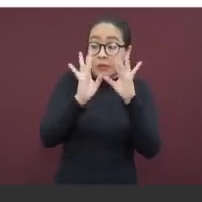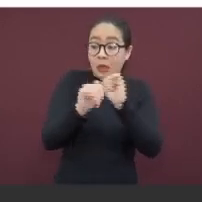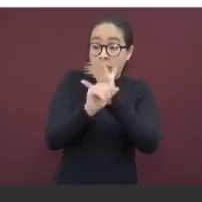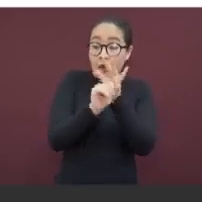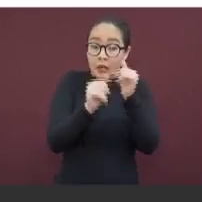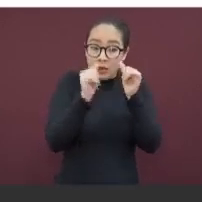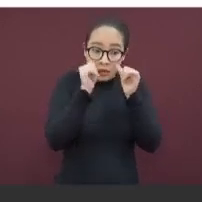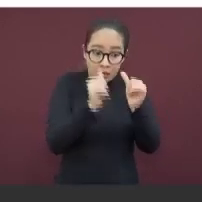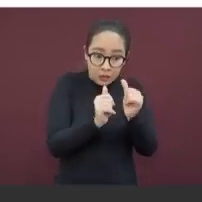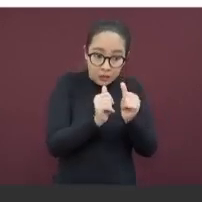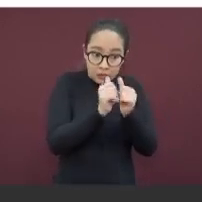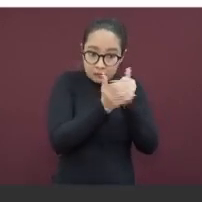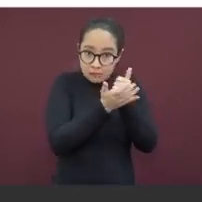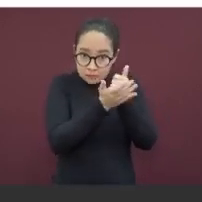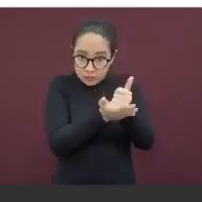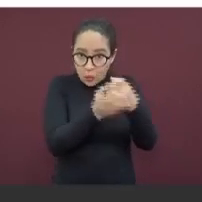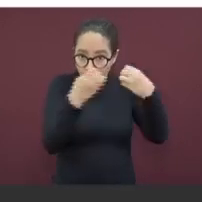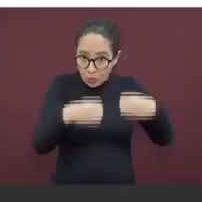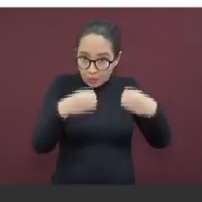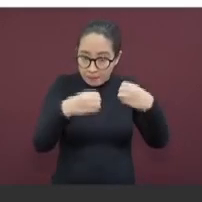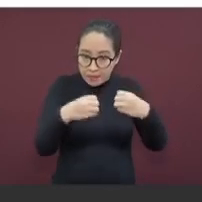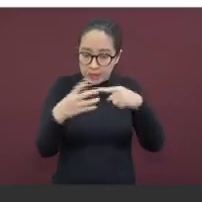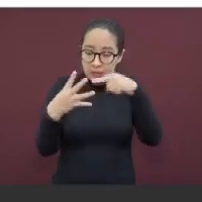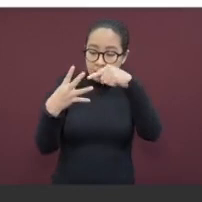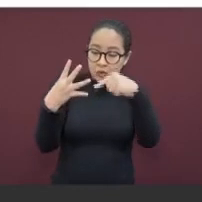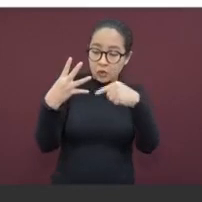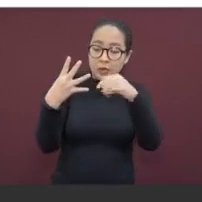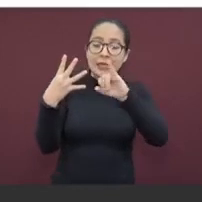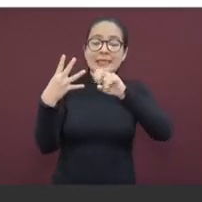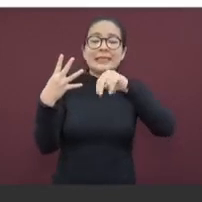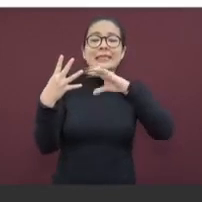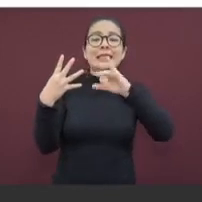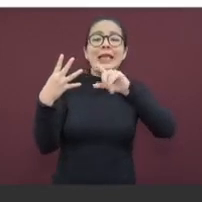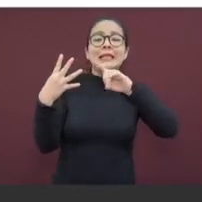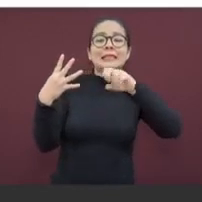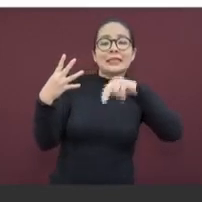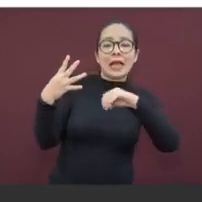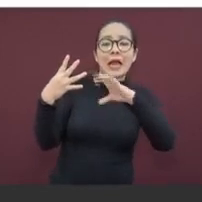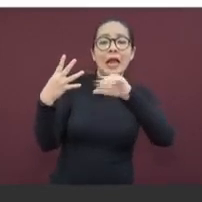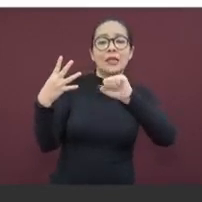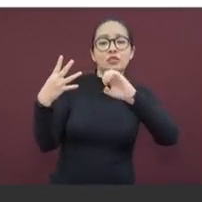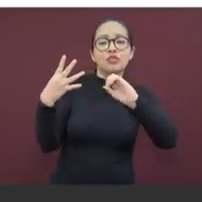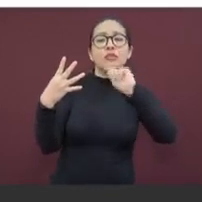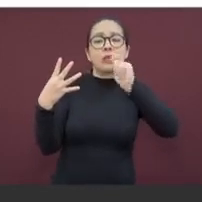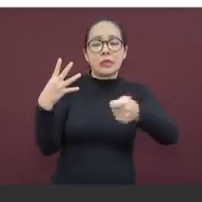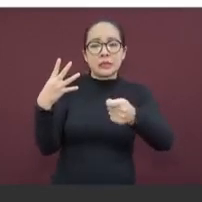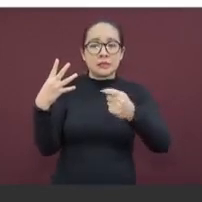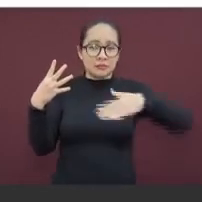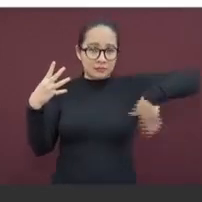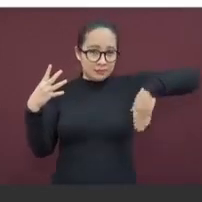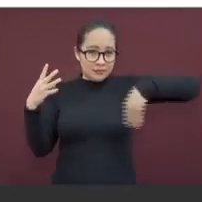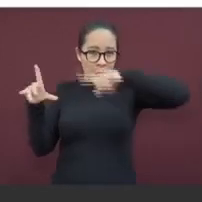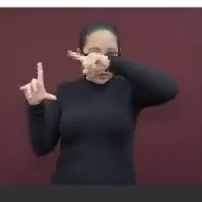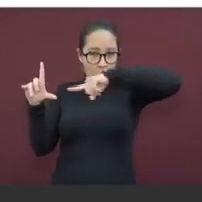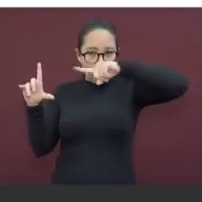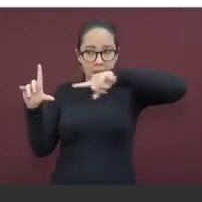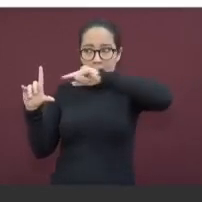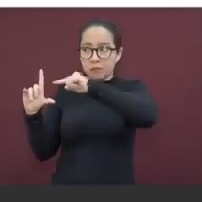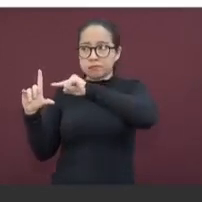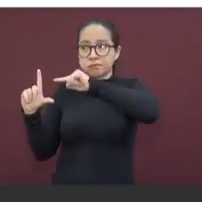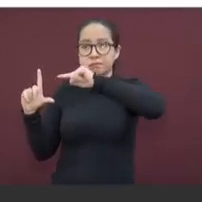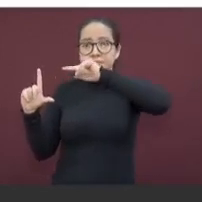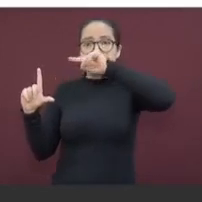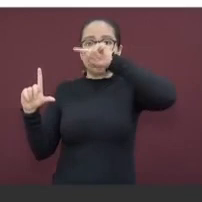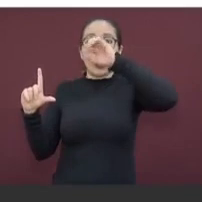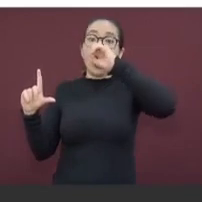incidencia de casos tienen que ver con la curva si va hacia abajo o si va hacia arriba con qué tantos